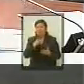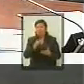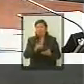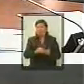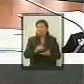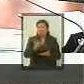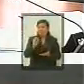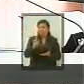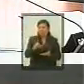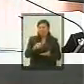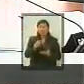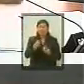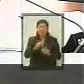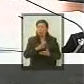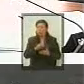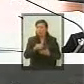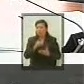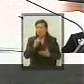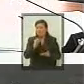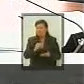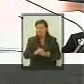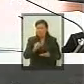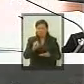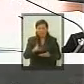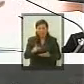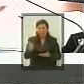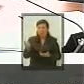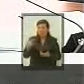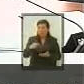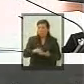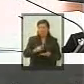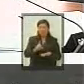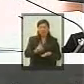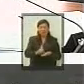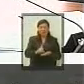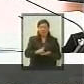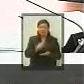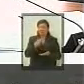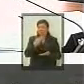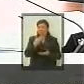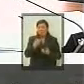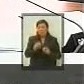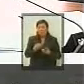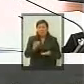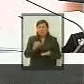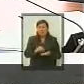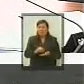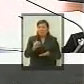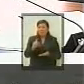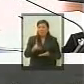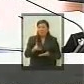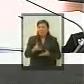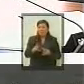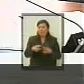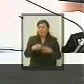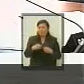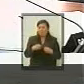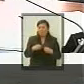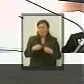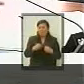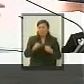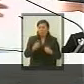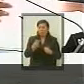son más caros porque todo es más caro todo viene de Lima y todo es mucho más caro señor el el acceso